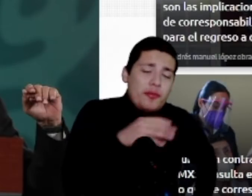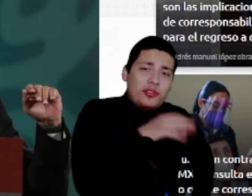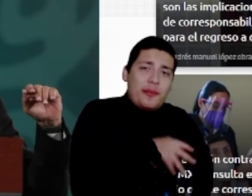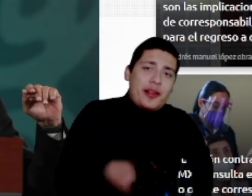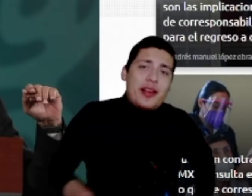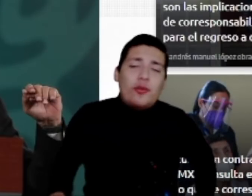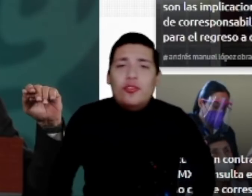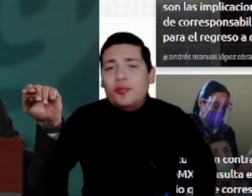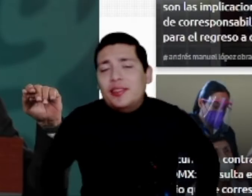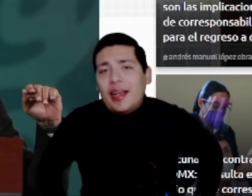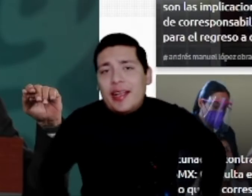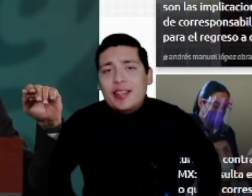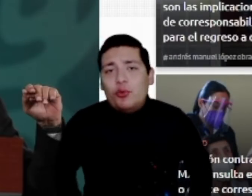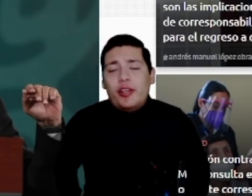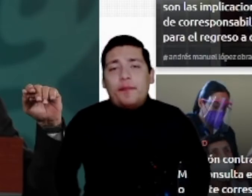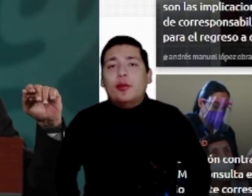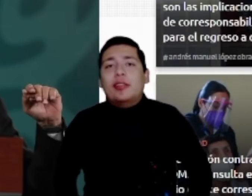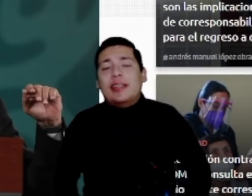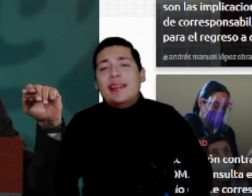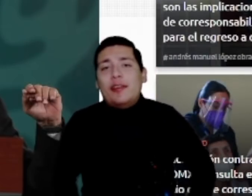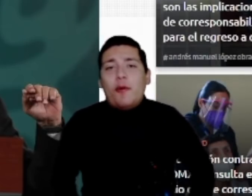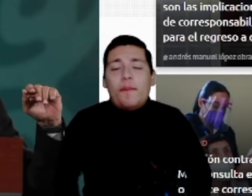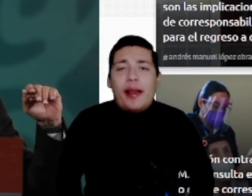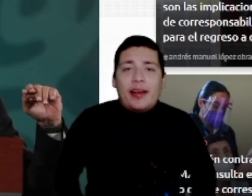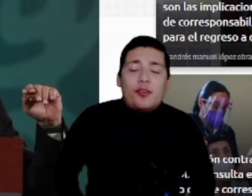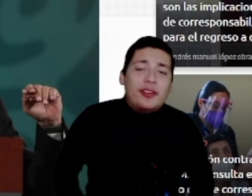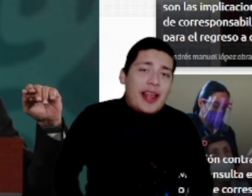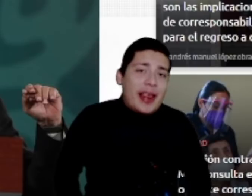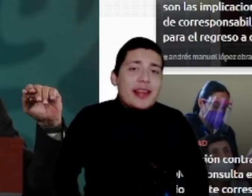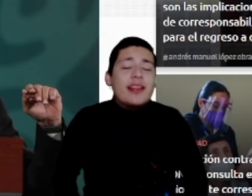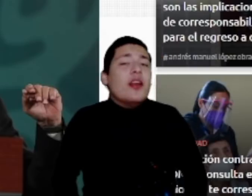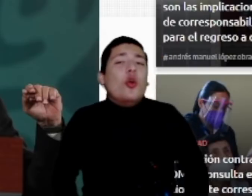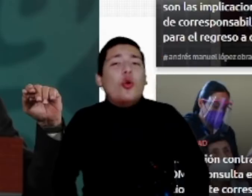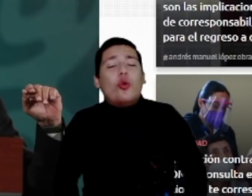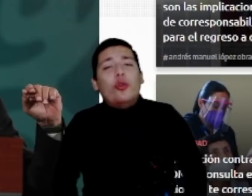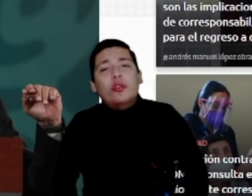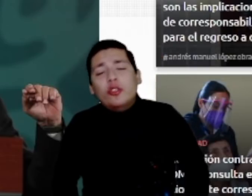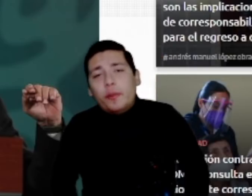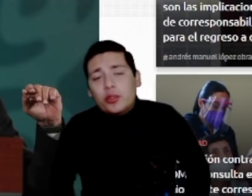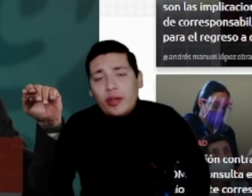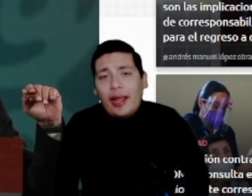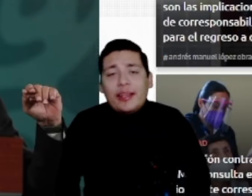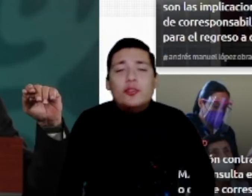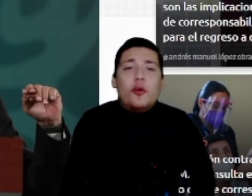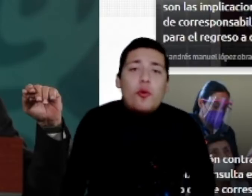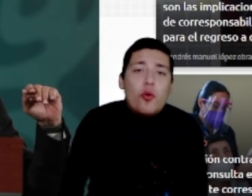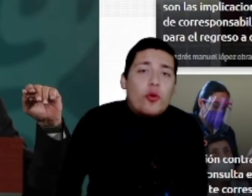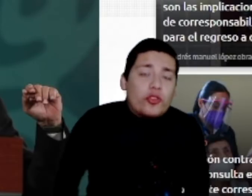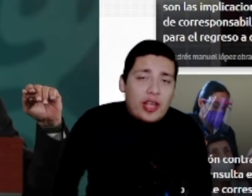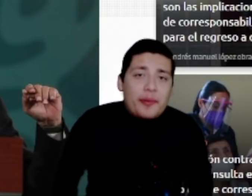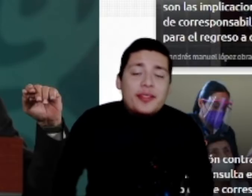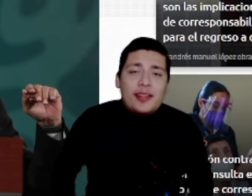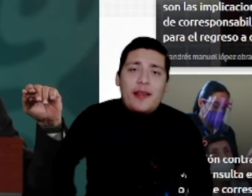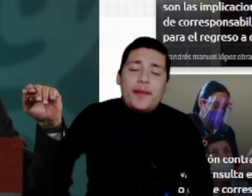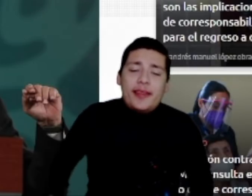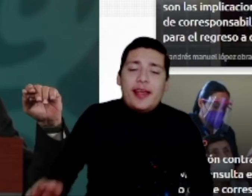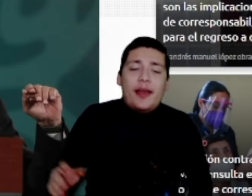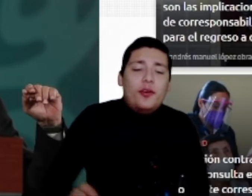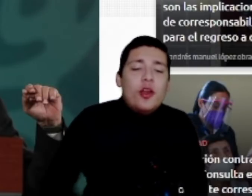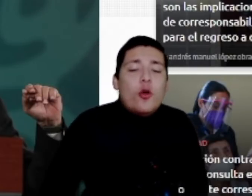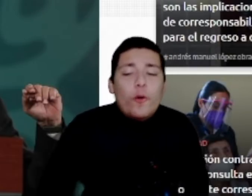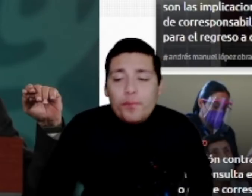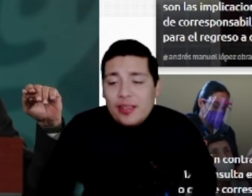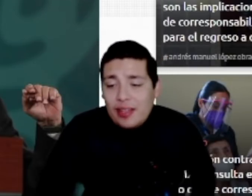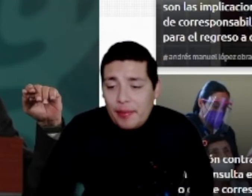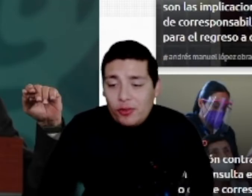como vimos también en algunos mensajes de Twitter, pues lo tratan de comparar con Lenin o con otros personajes como Hugo Chávez, que también